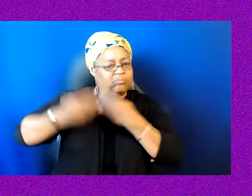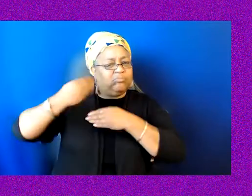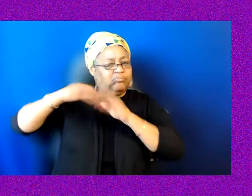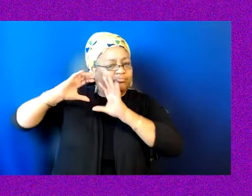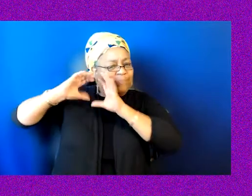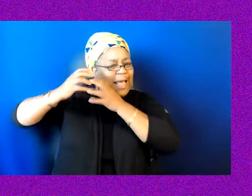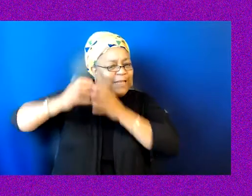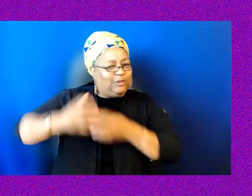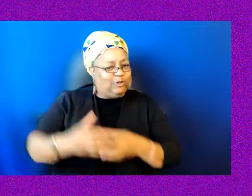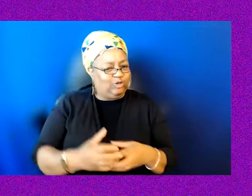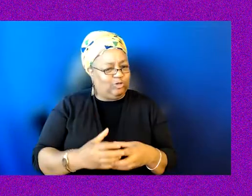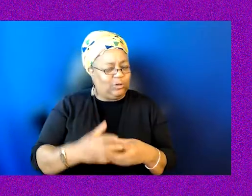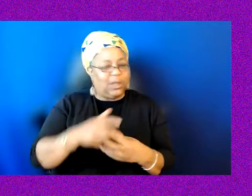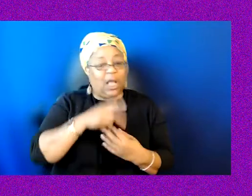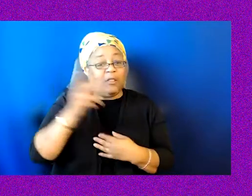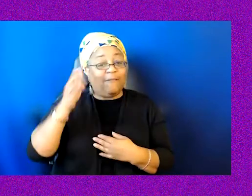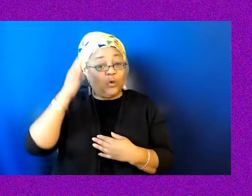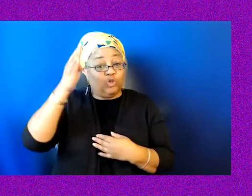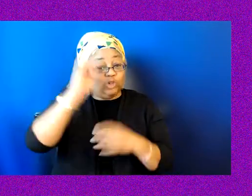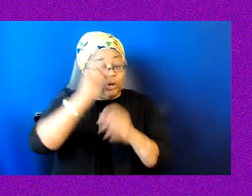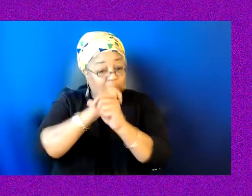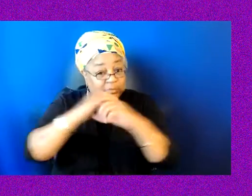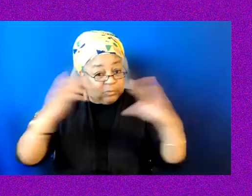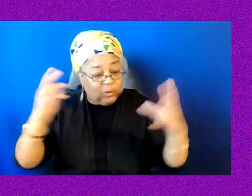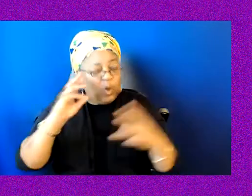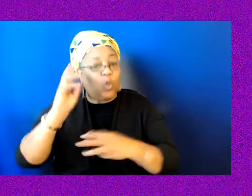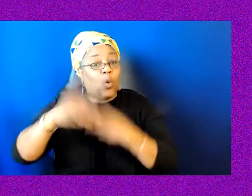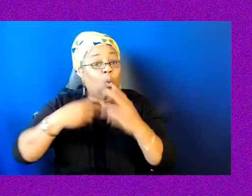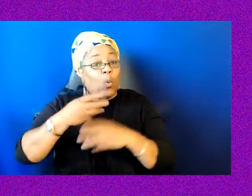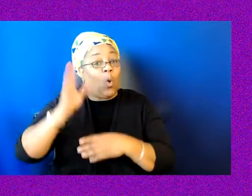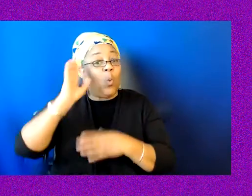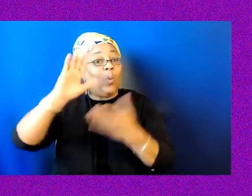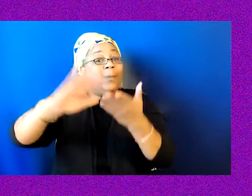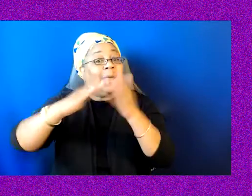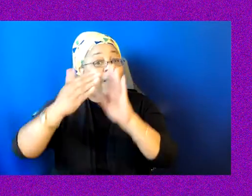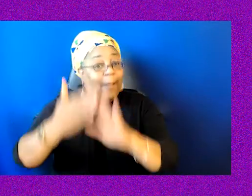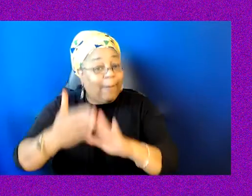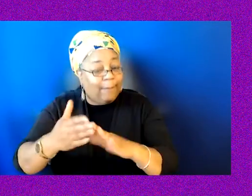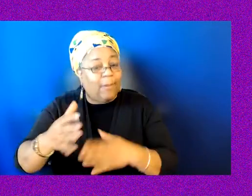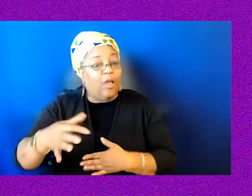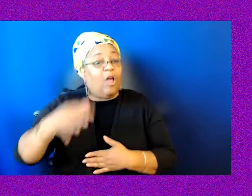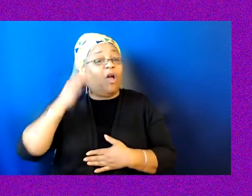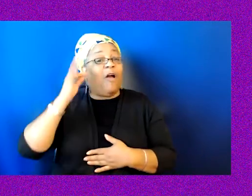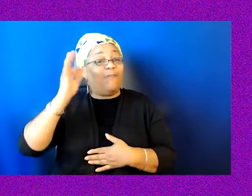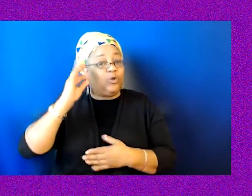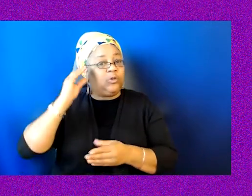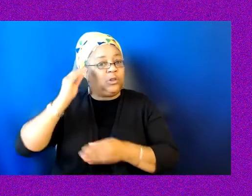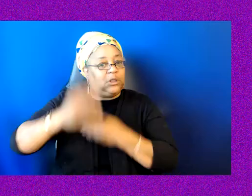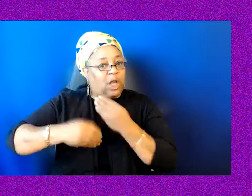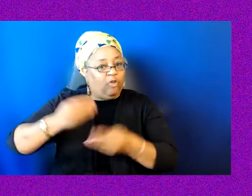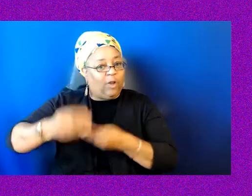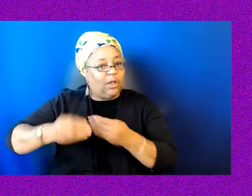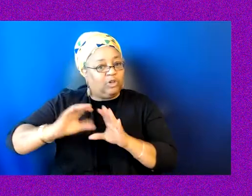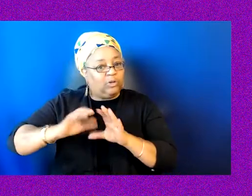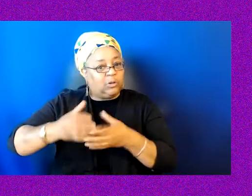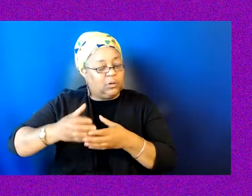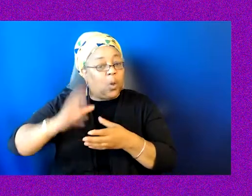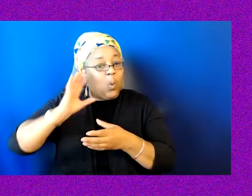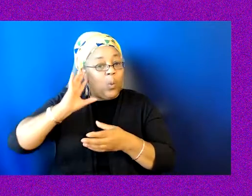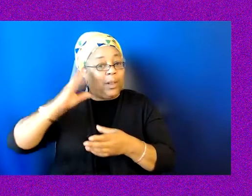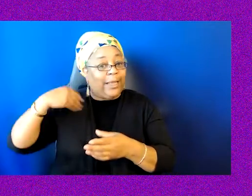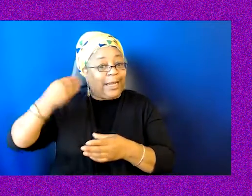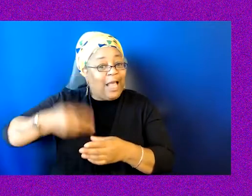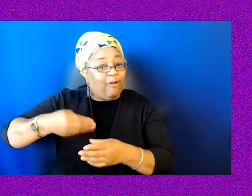la sabiduría de los antepasados y el futuro, el mundo que está por pasar, que van a tener